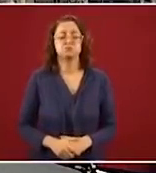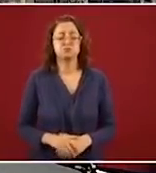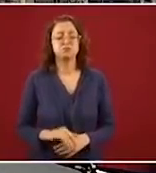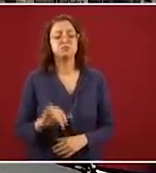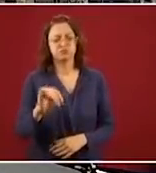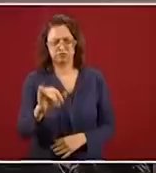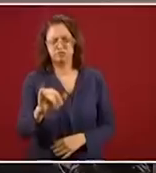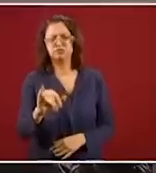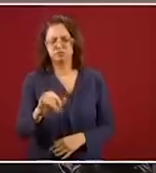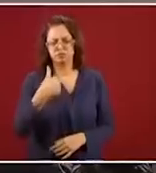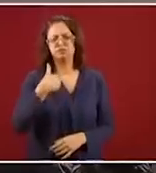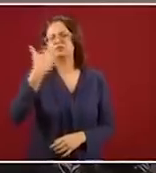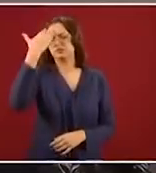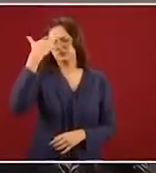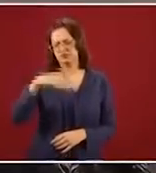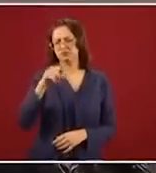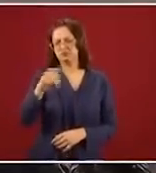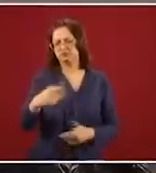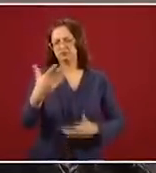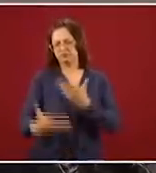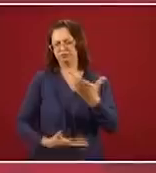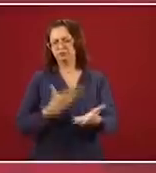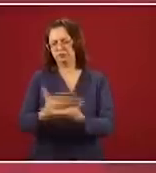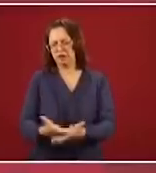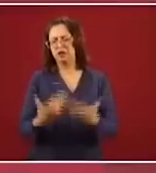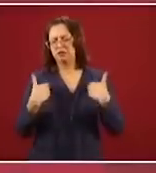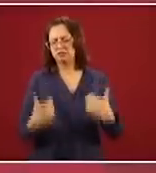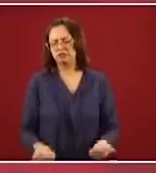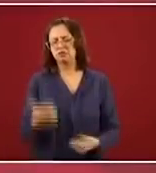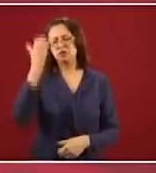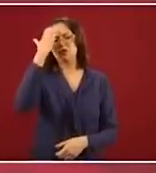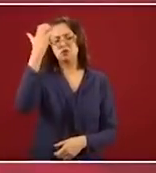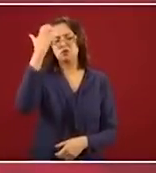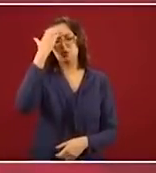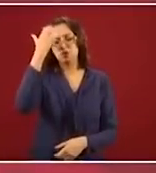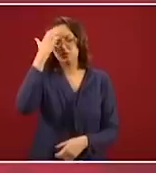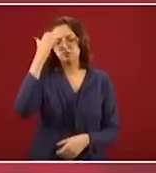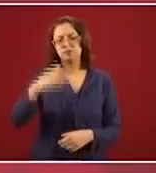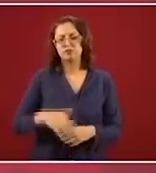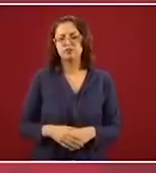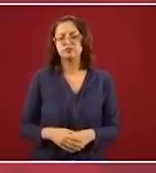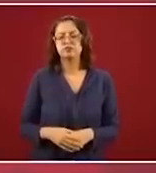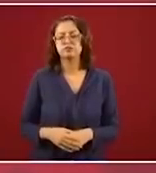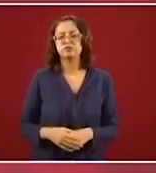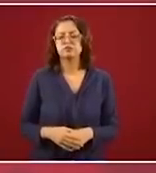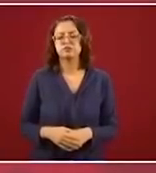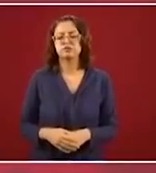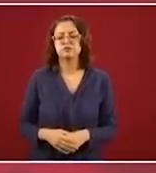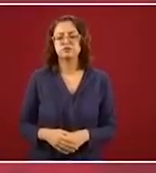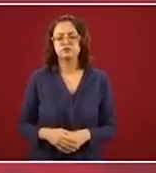Sí, estoy muy consciente de lo que estás planteando. Gracias. O sea, de la atención